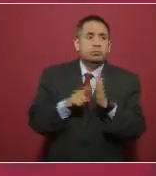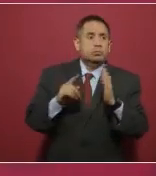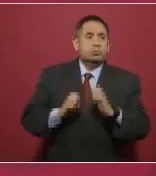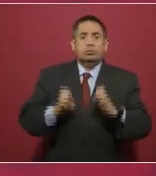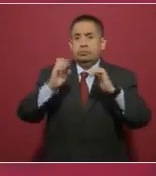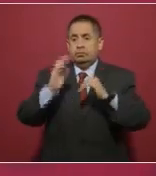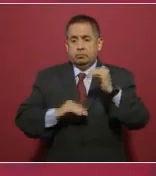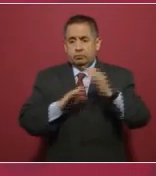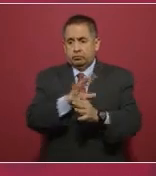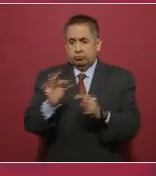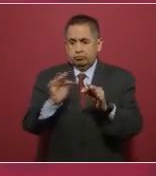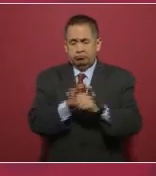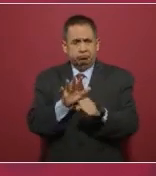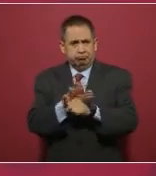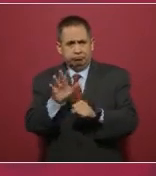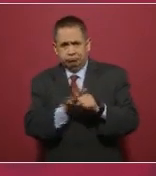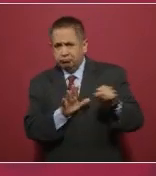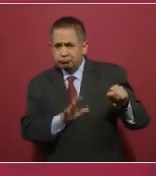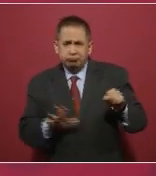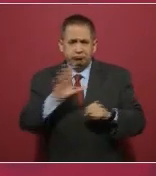instalaciones en todo el país.